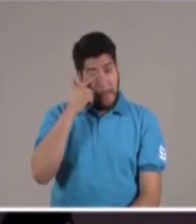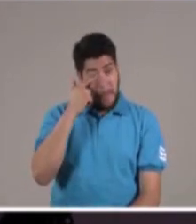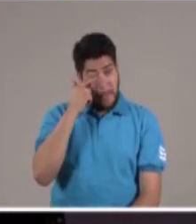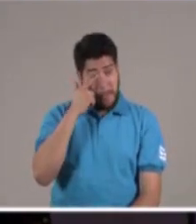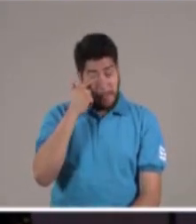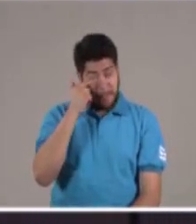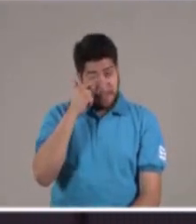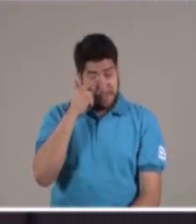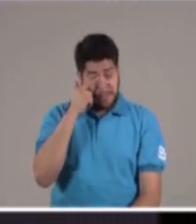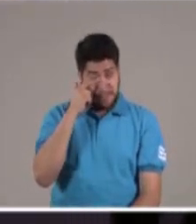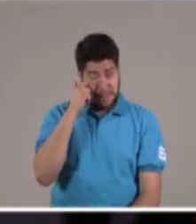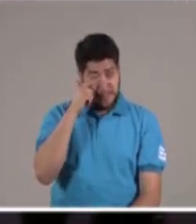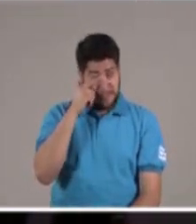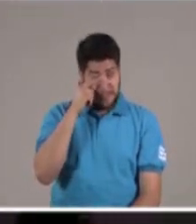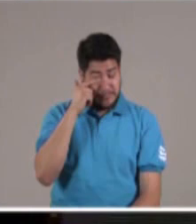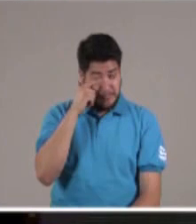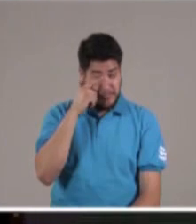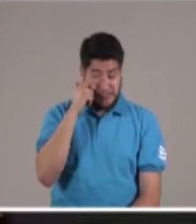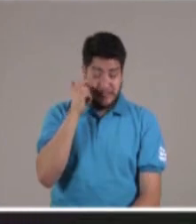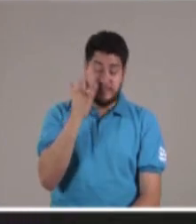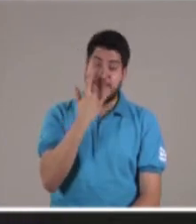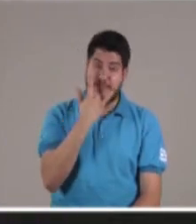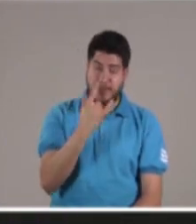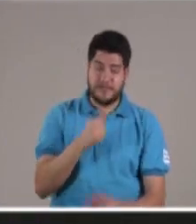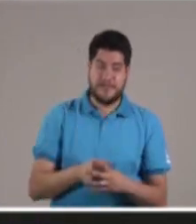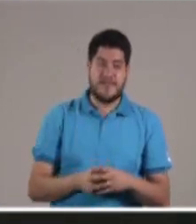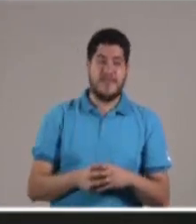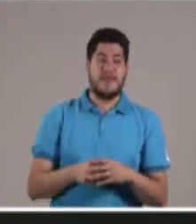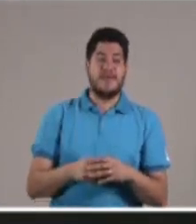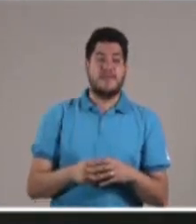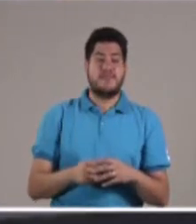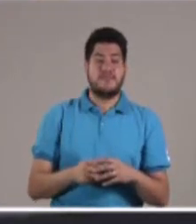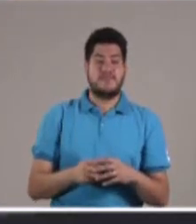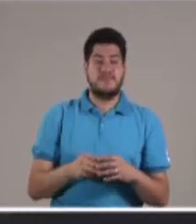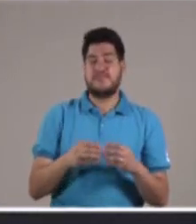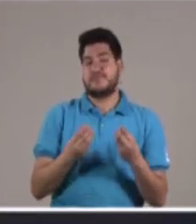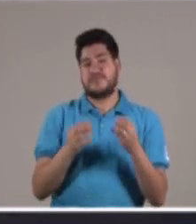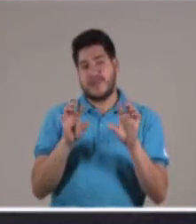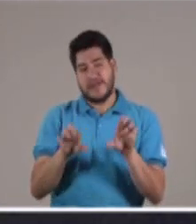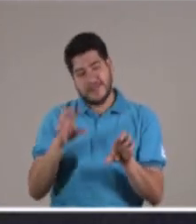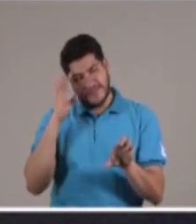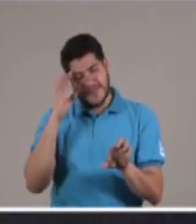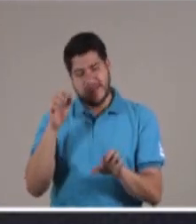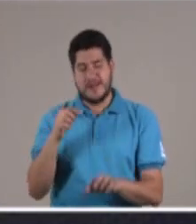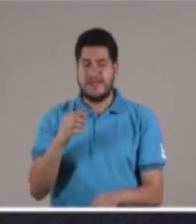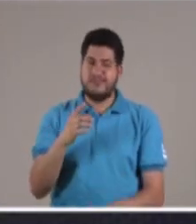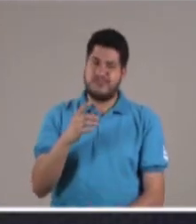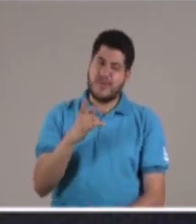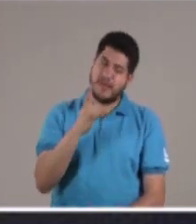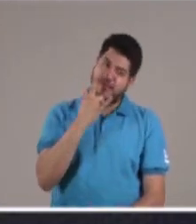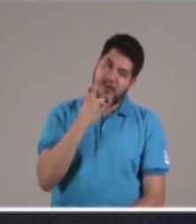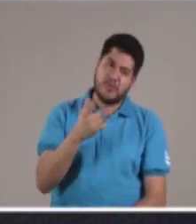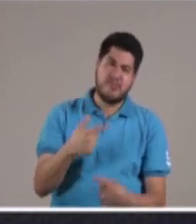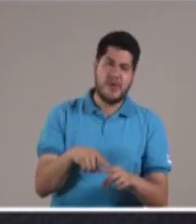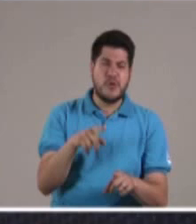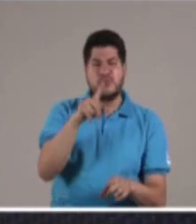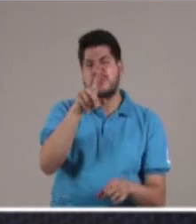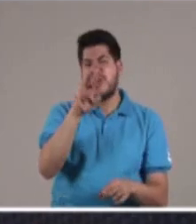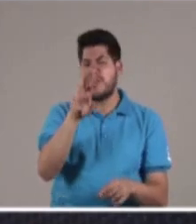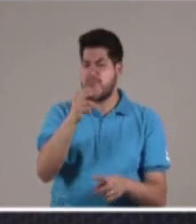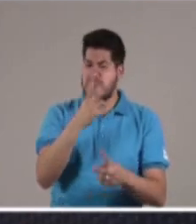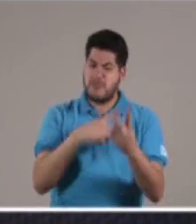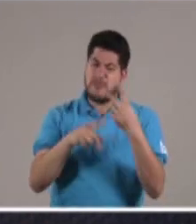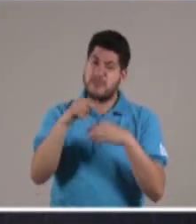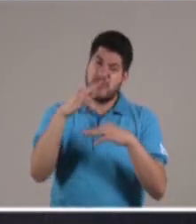Sergio perdónenme pero no lo vimos un montón de tiempo y ahora